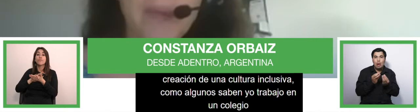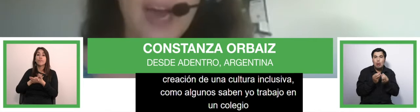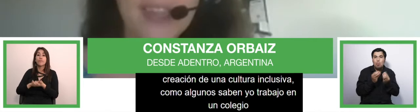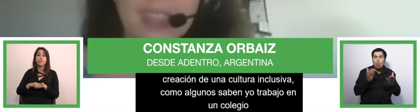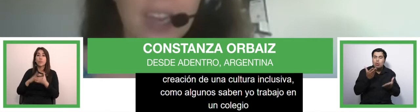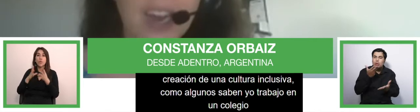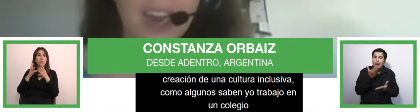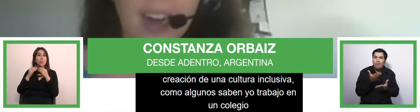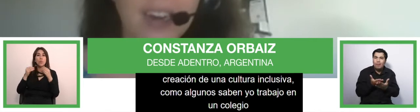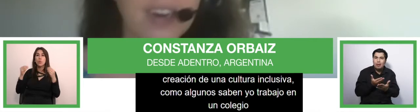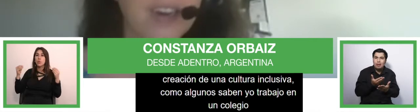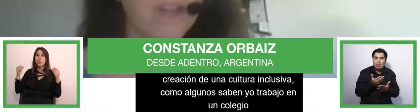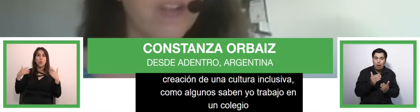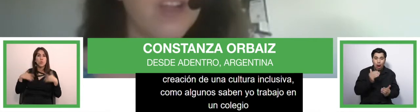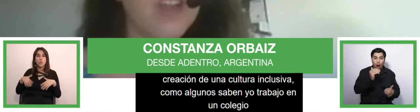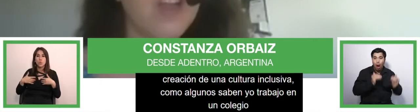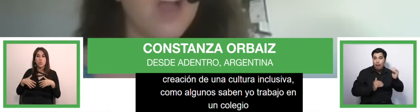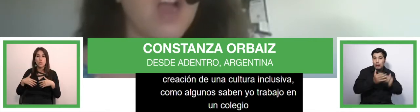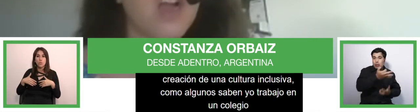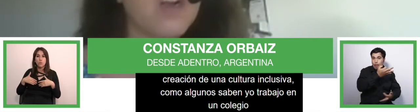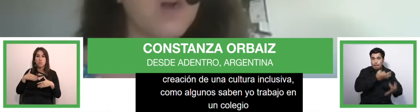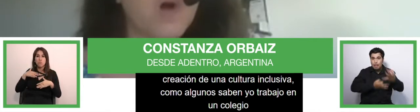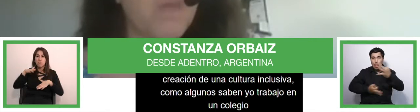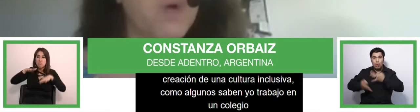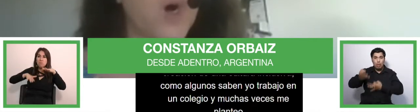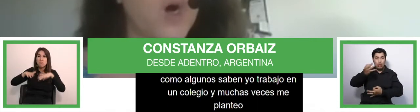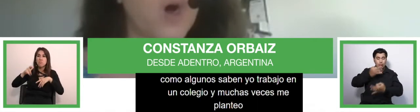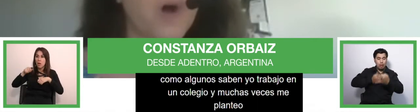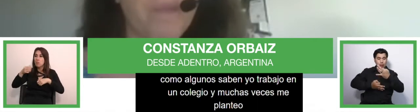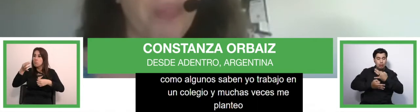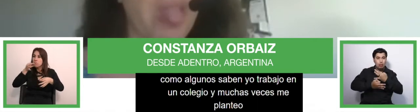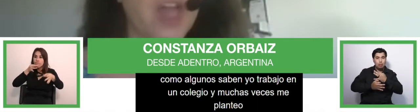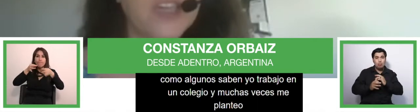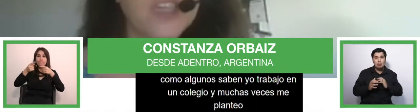me plantean cómo